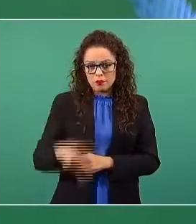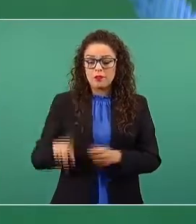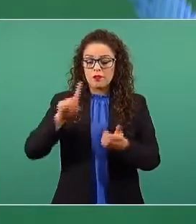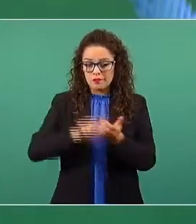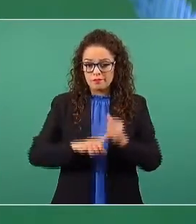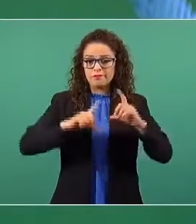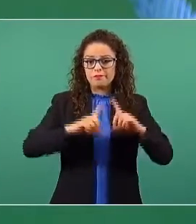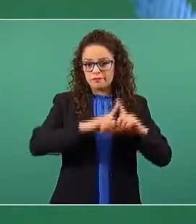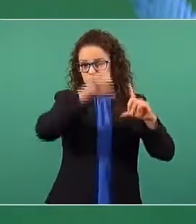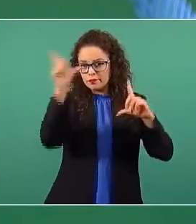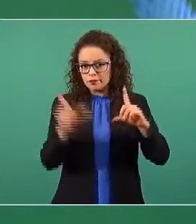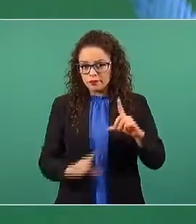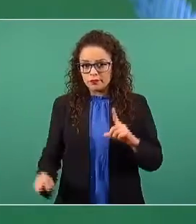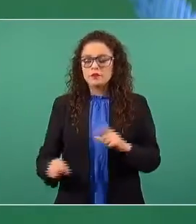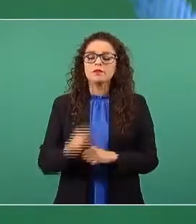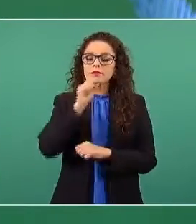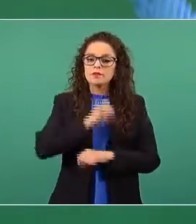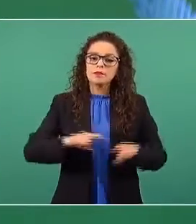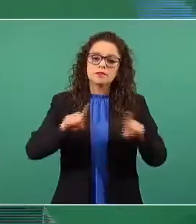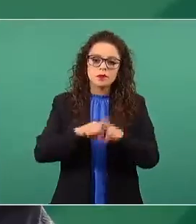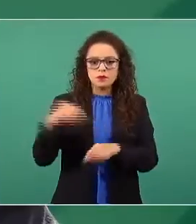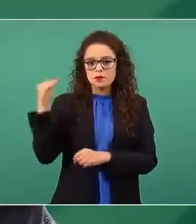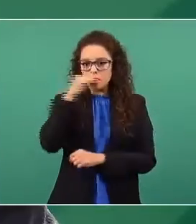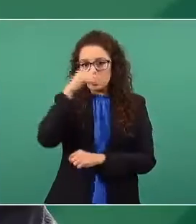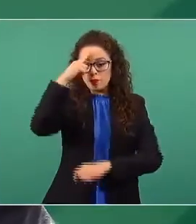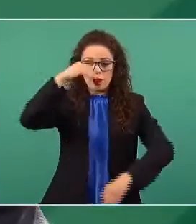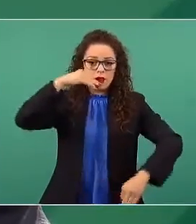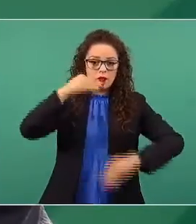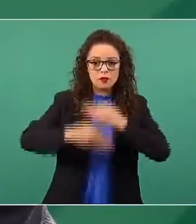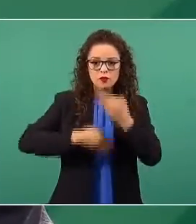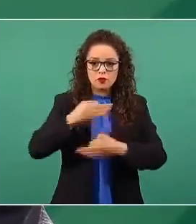nacional, gratuito, universal, que